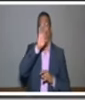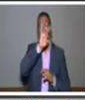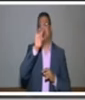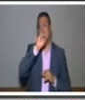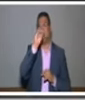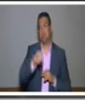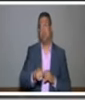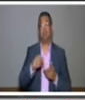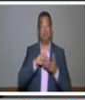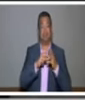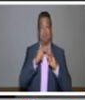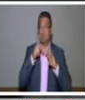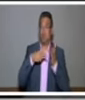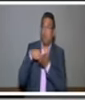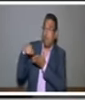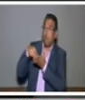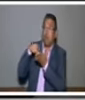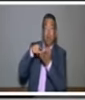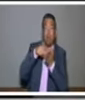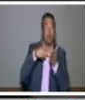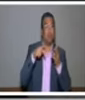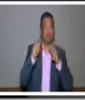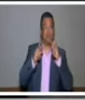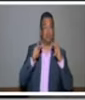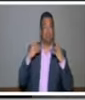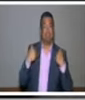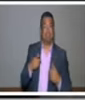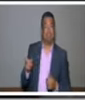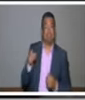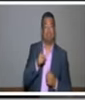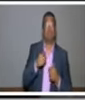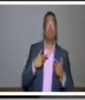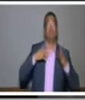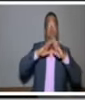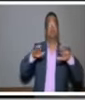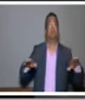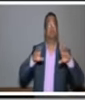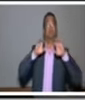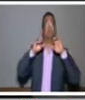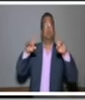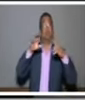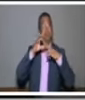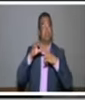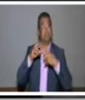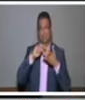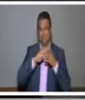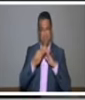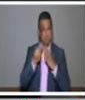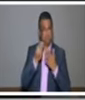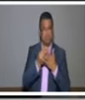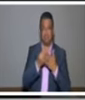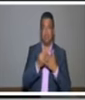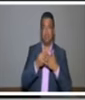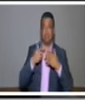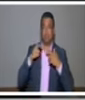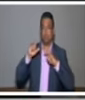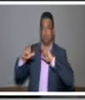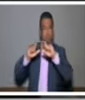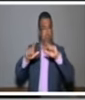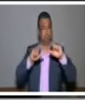en la nómina. No llegan al estudiante. Los niños de educación especial, por ejemplo, no les llega ese capital que en muchos casos es de